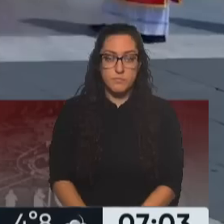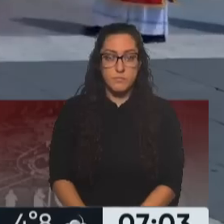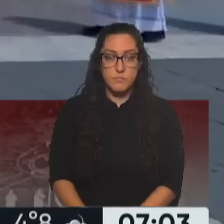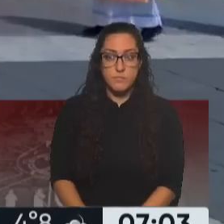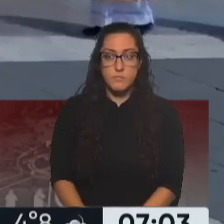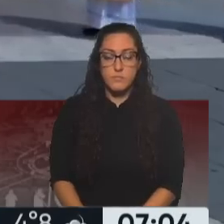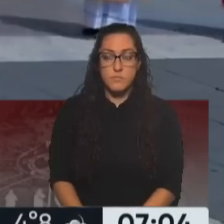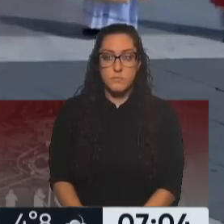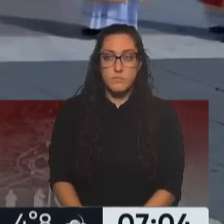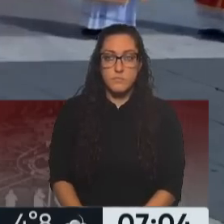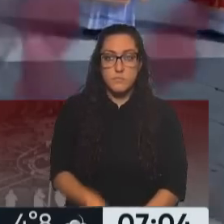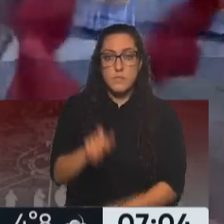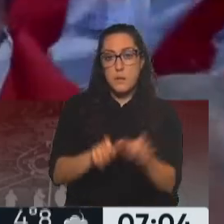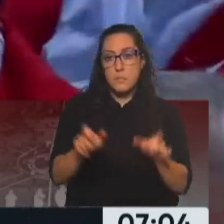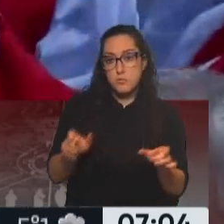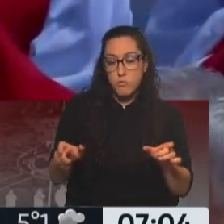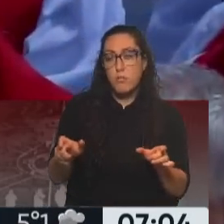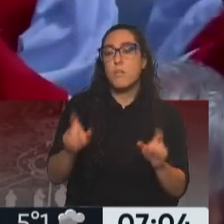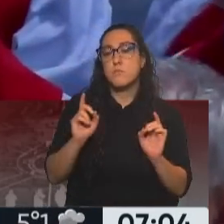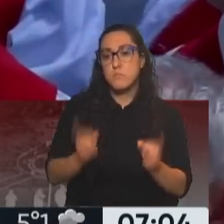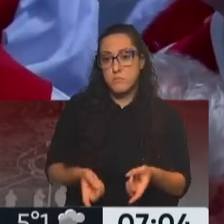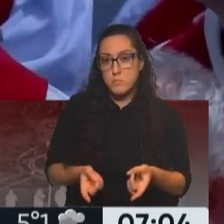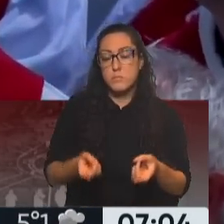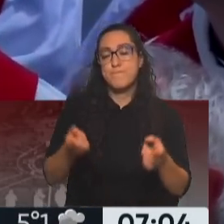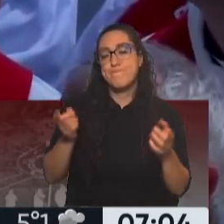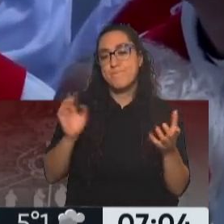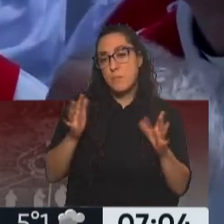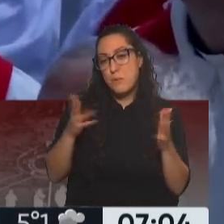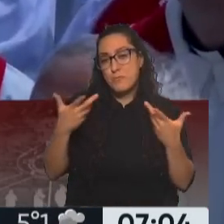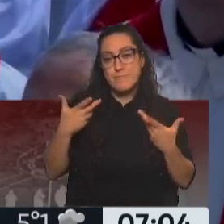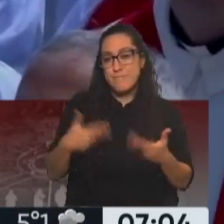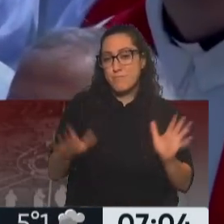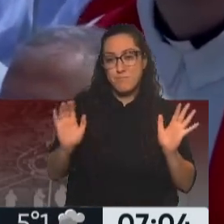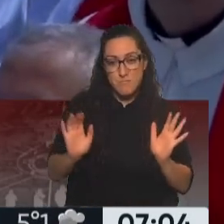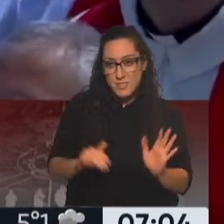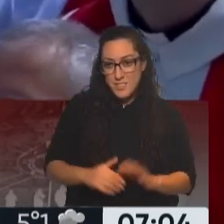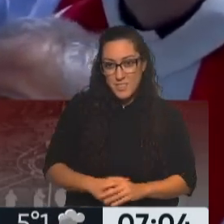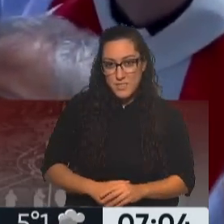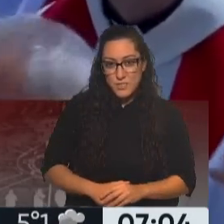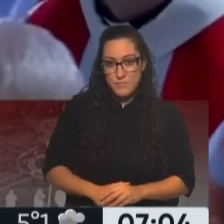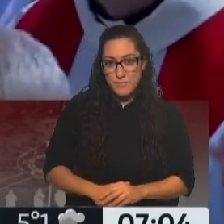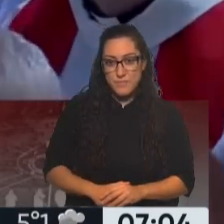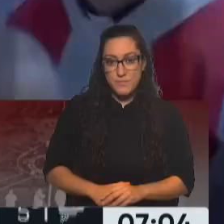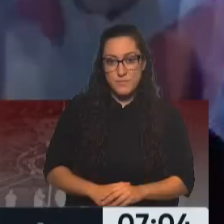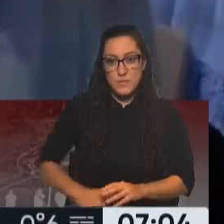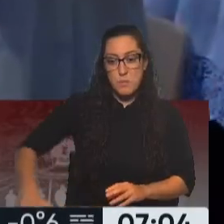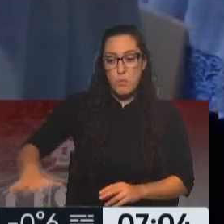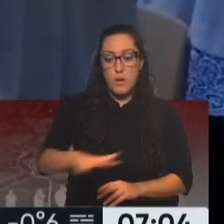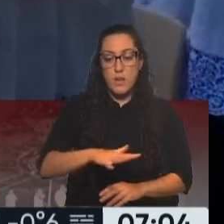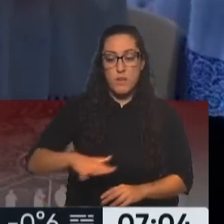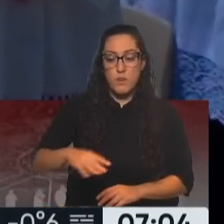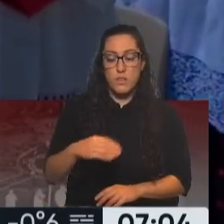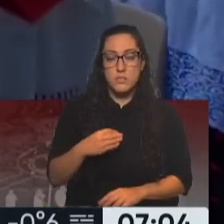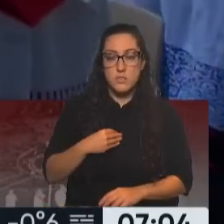la Iglesia también eleva, en medio de estos aplausos espontáneos que emergen del pueblo santo,